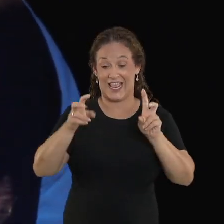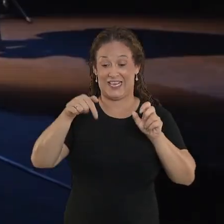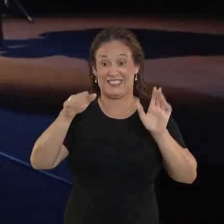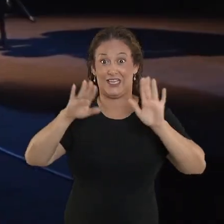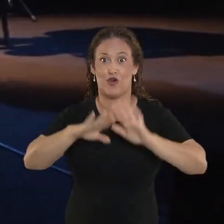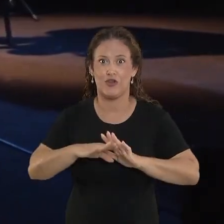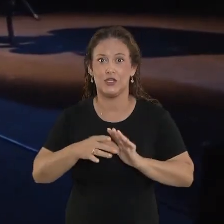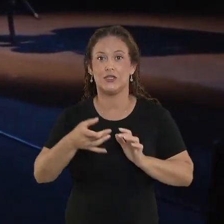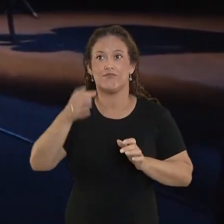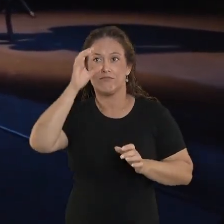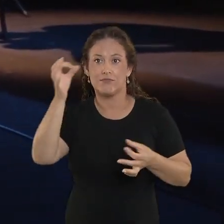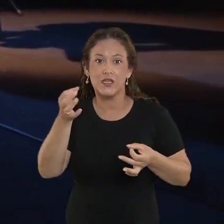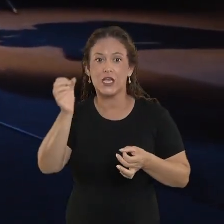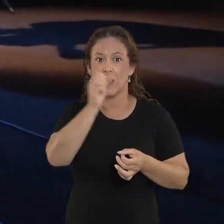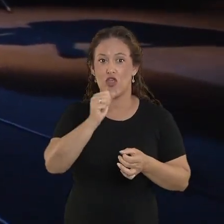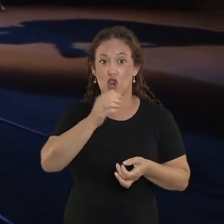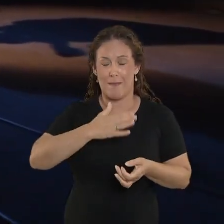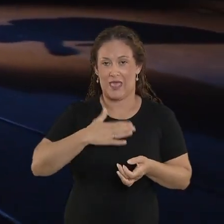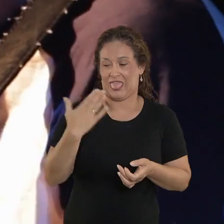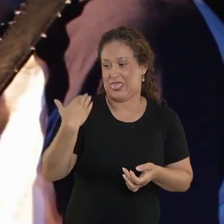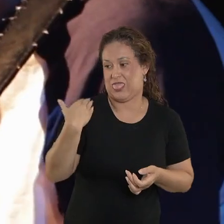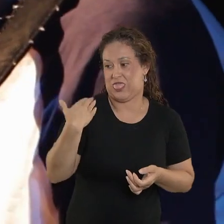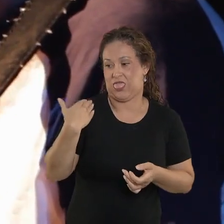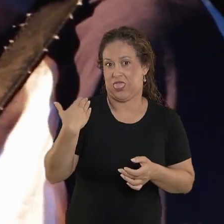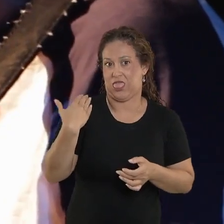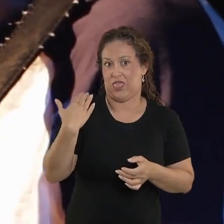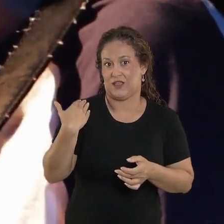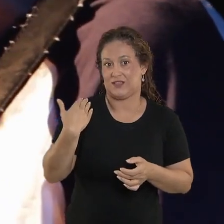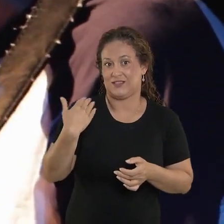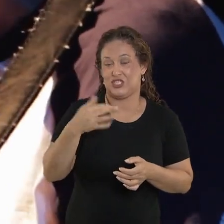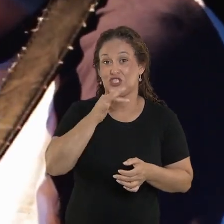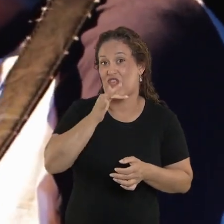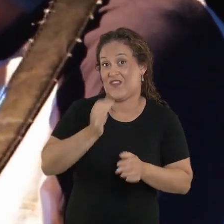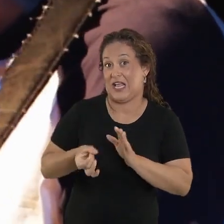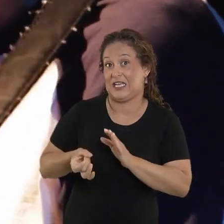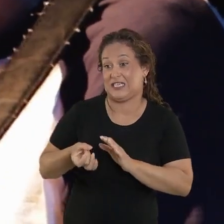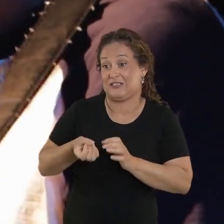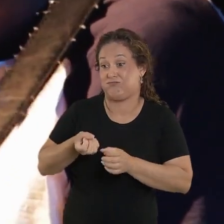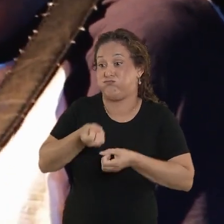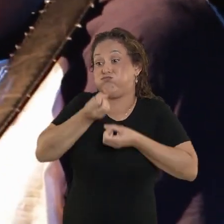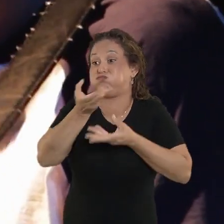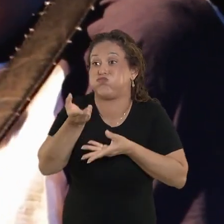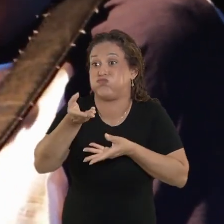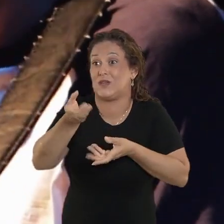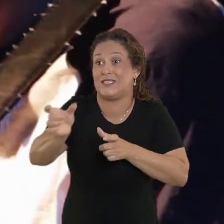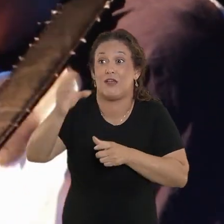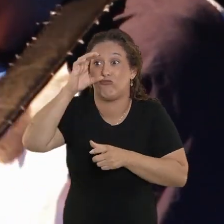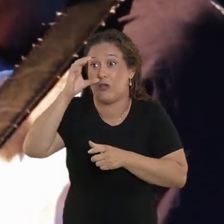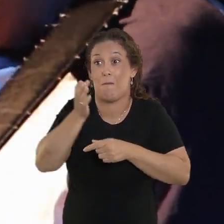de esta noche escucharemos pues canciones mías últimas que tengo, que no son inéditas, que no las tengo